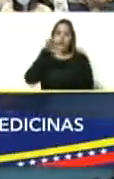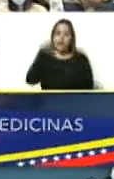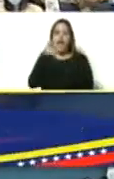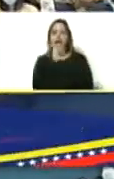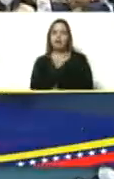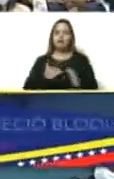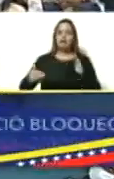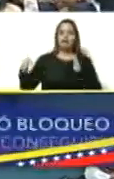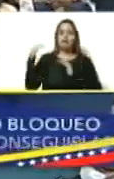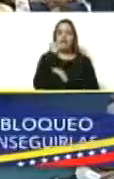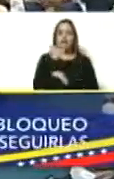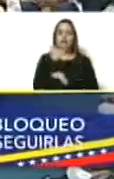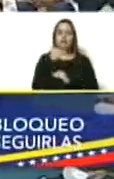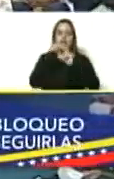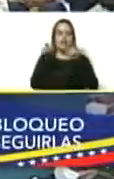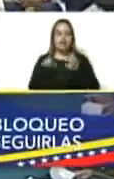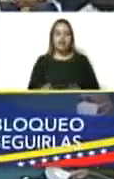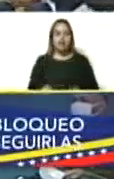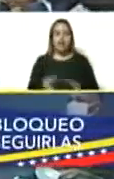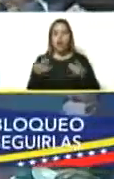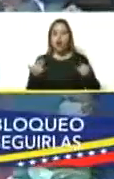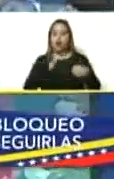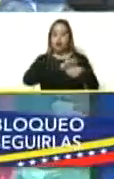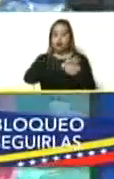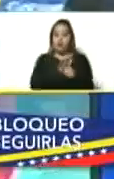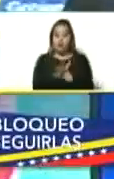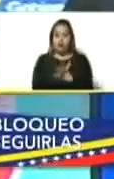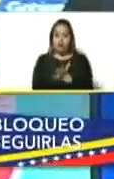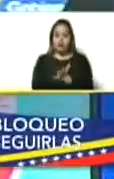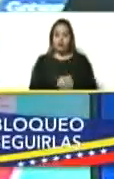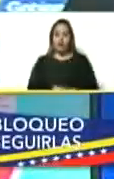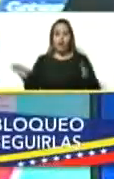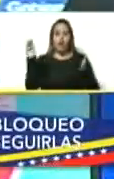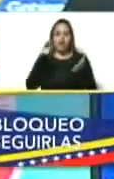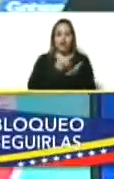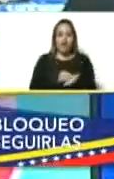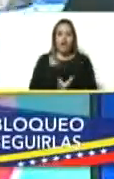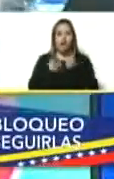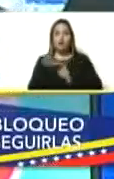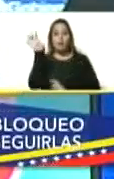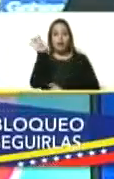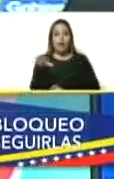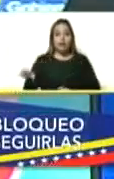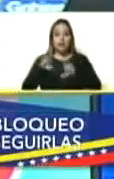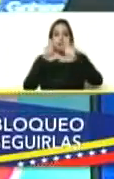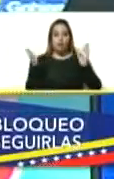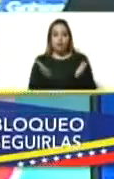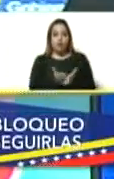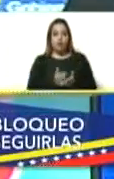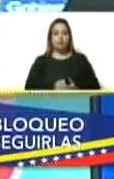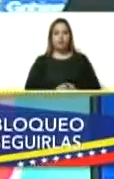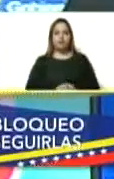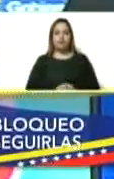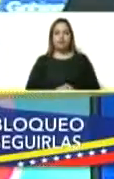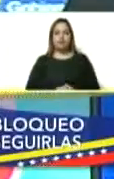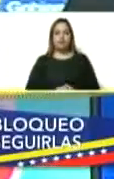pasado bien la prueba. Ahora el coronavirus arremete otra vez en algunos países del mundo.